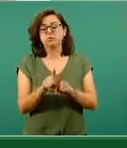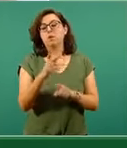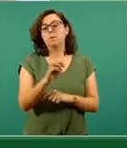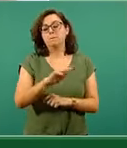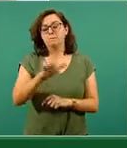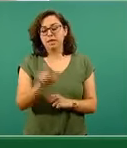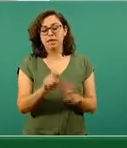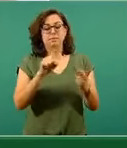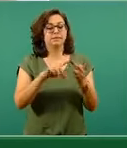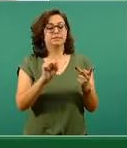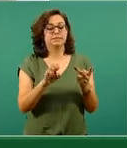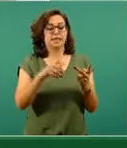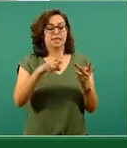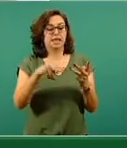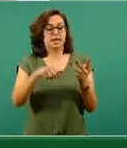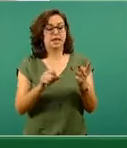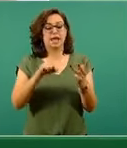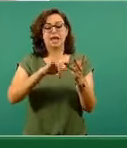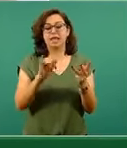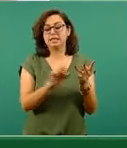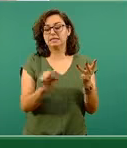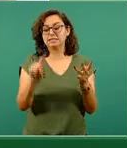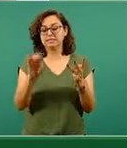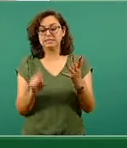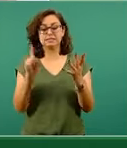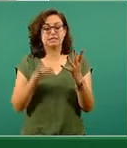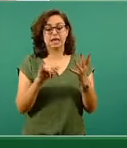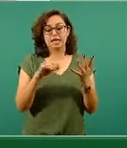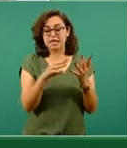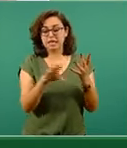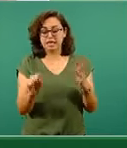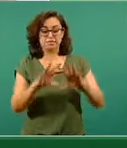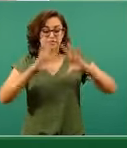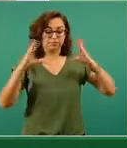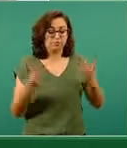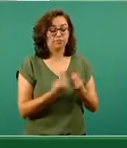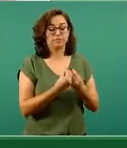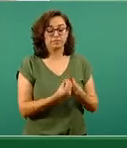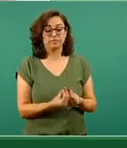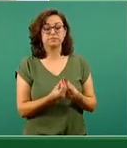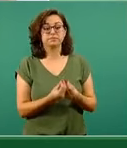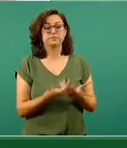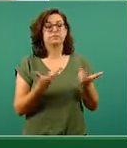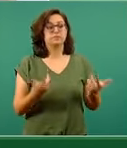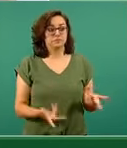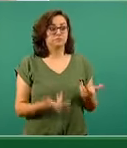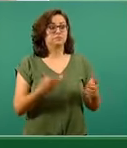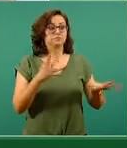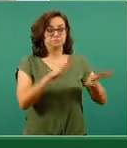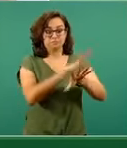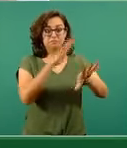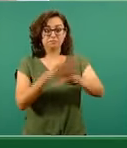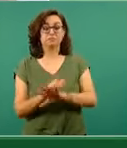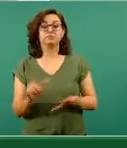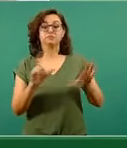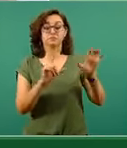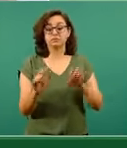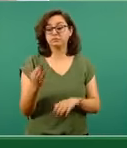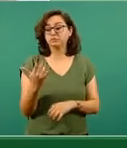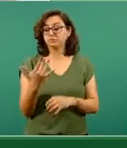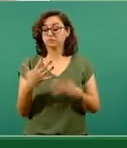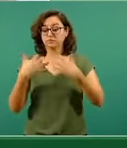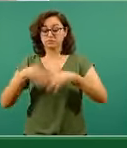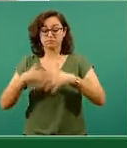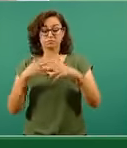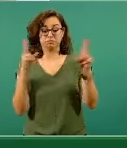logramos reconfigurar cerca de 2,400 camas. Teníamos 750 ventiladores disponibles para pacientes COVID, y es